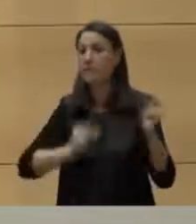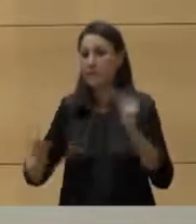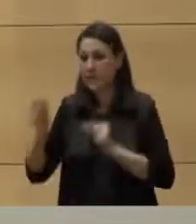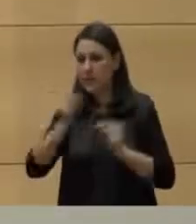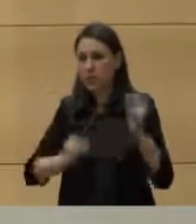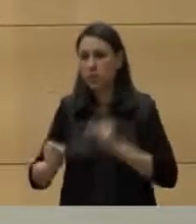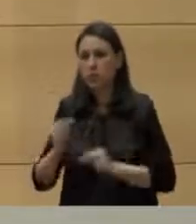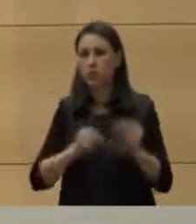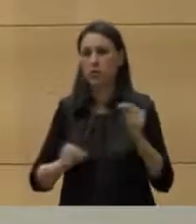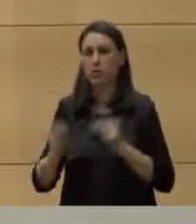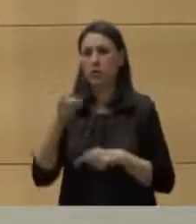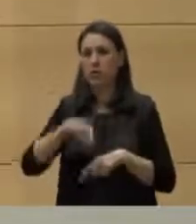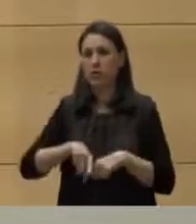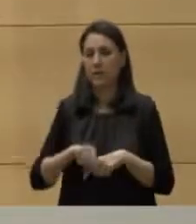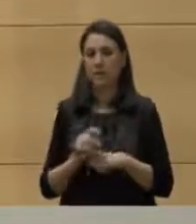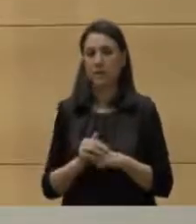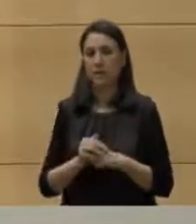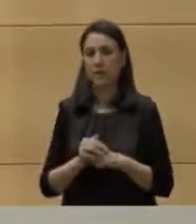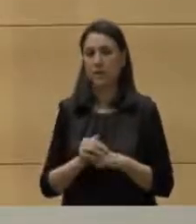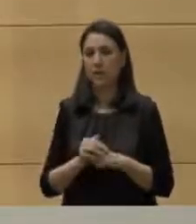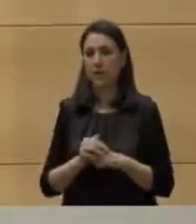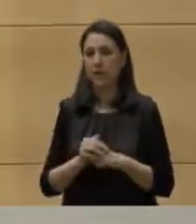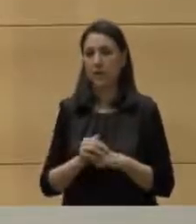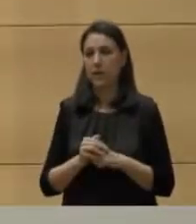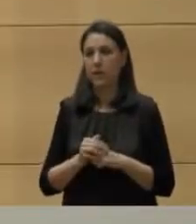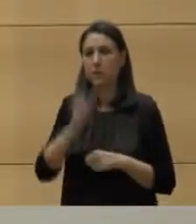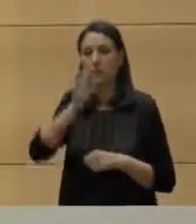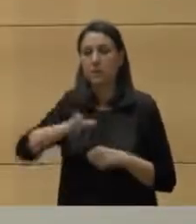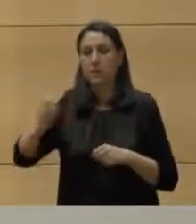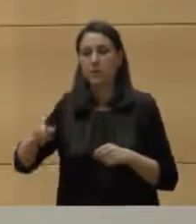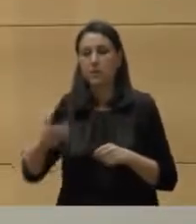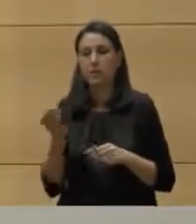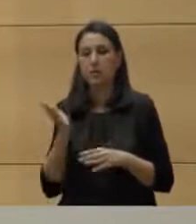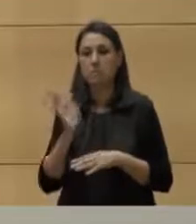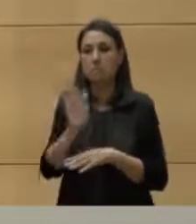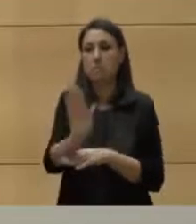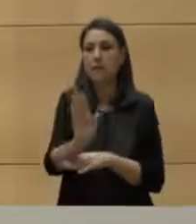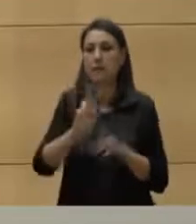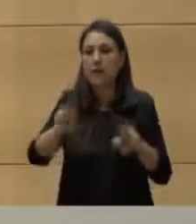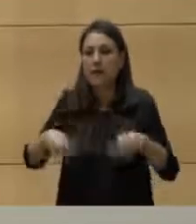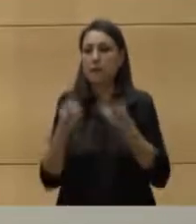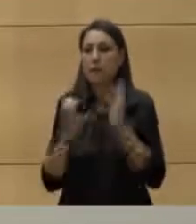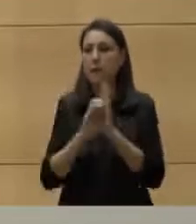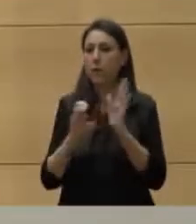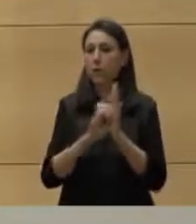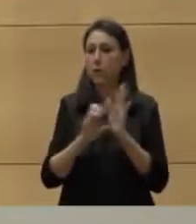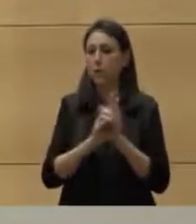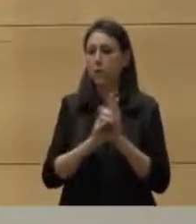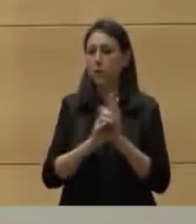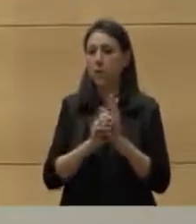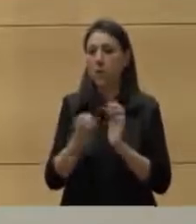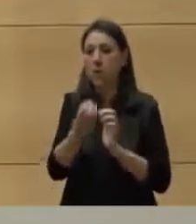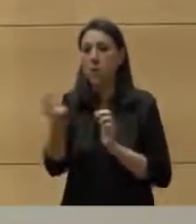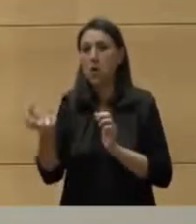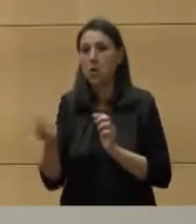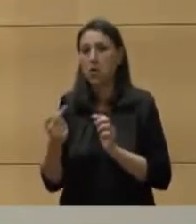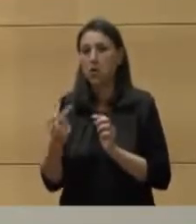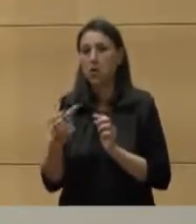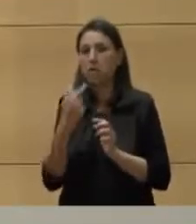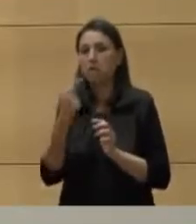las tertulias. Alguien plantea la reforma de la Constitución y otros hablan del